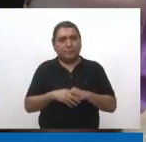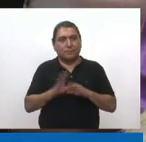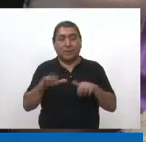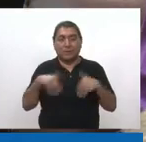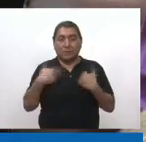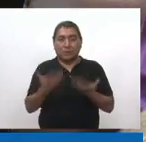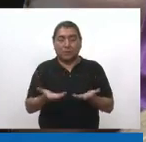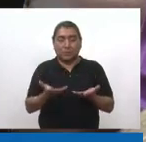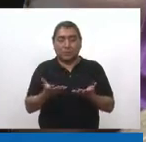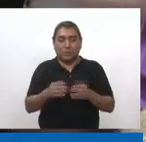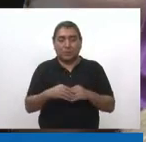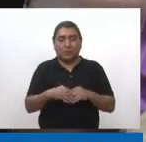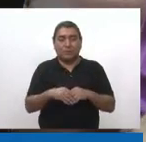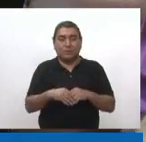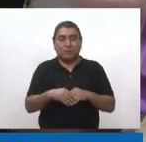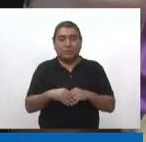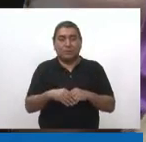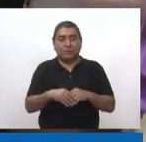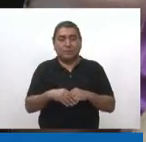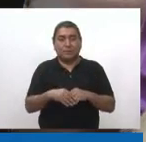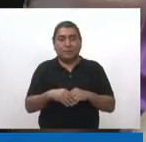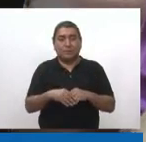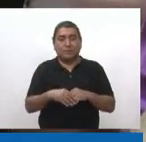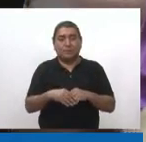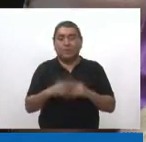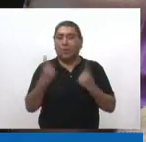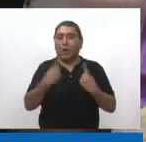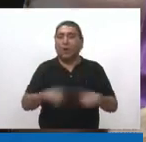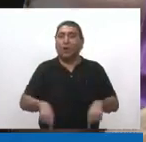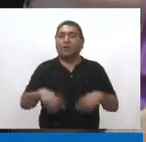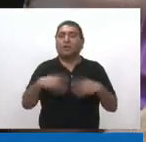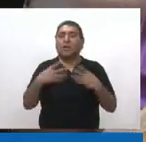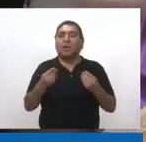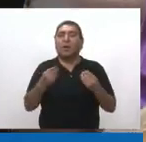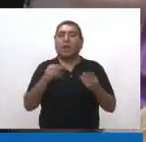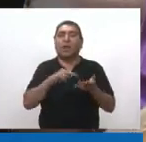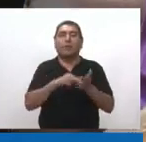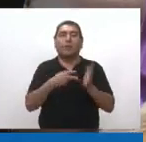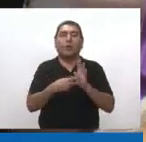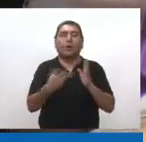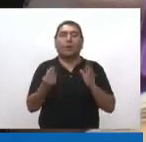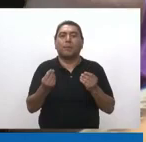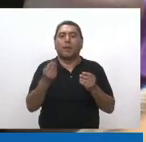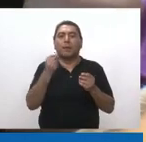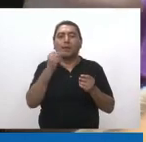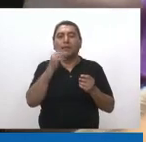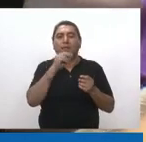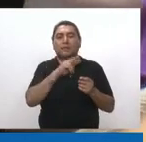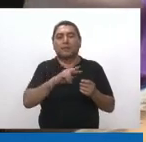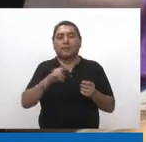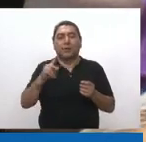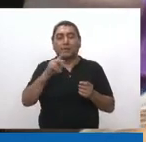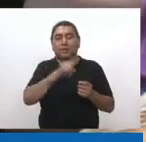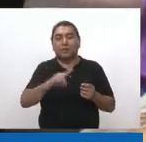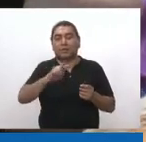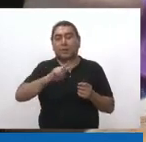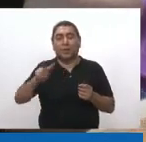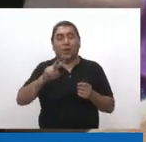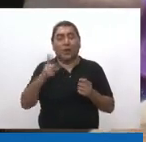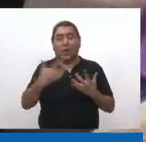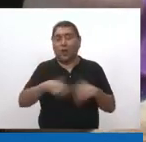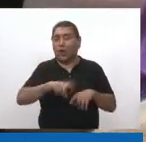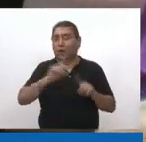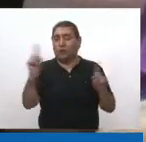Entonces, una cosa es lo que decía, es el problema de la 26.122, que ni siquiera funciona